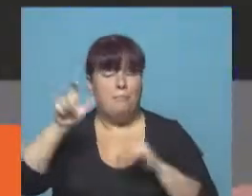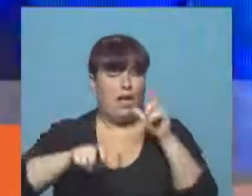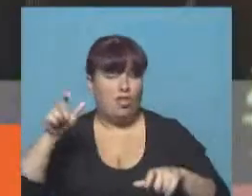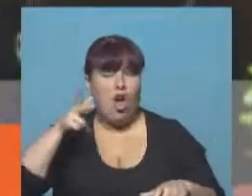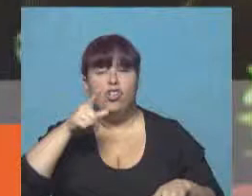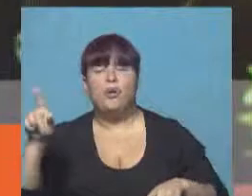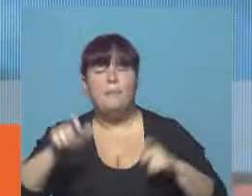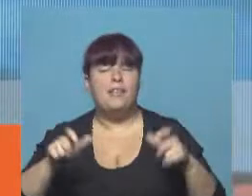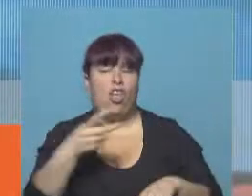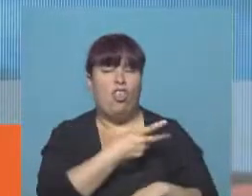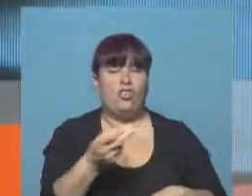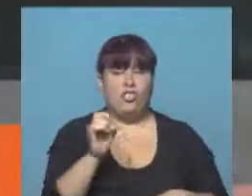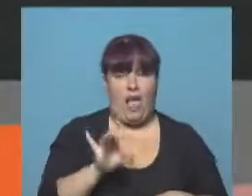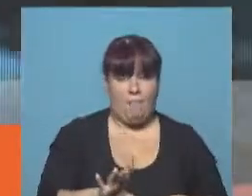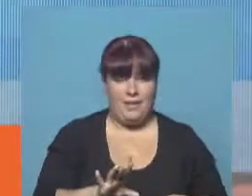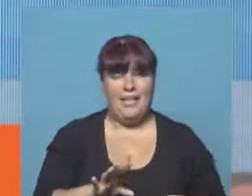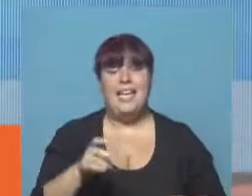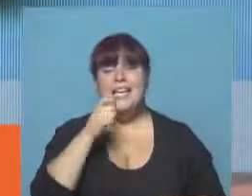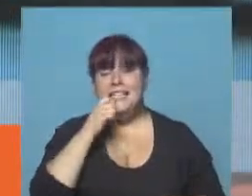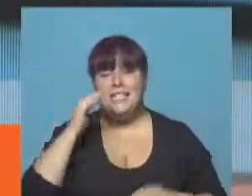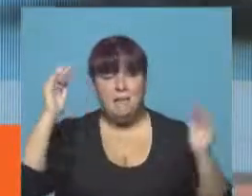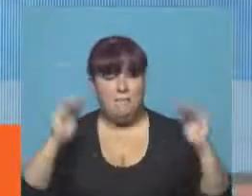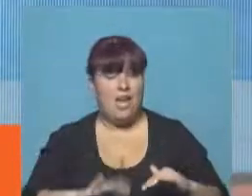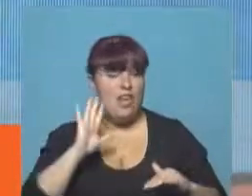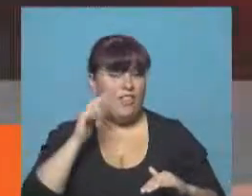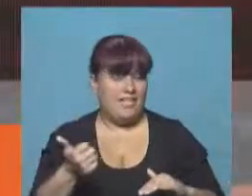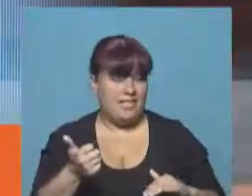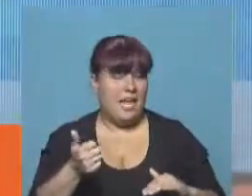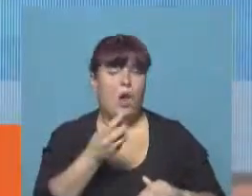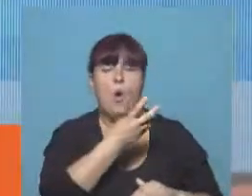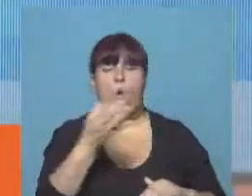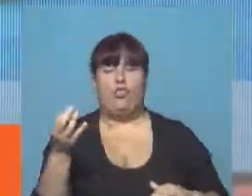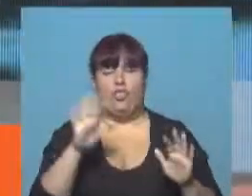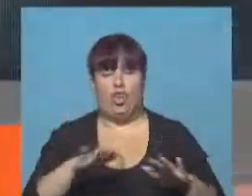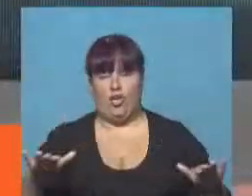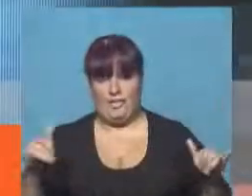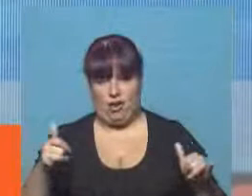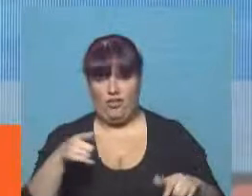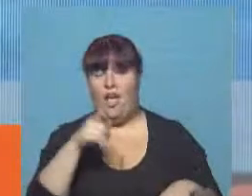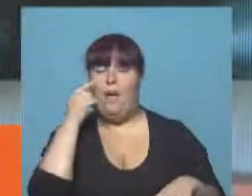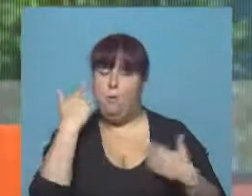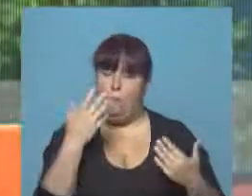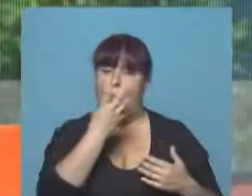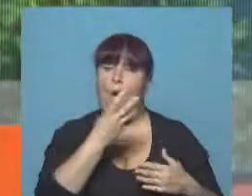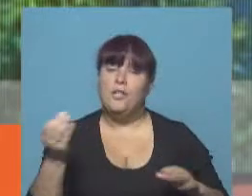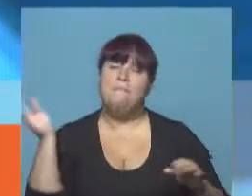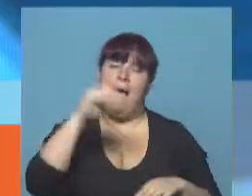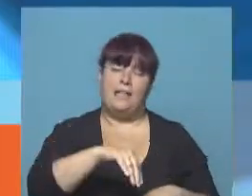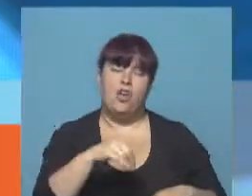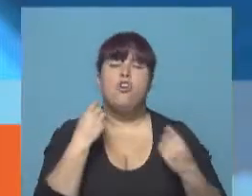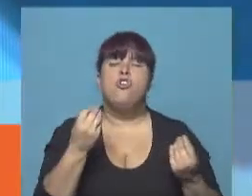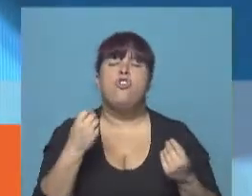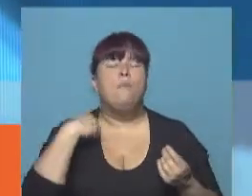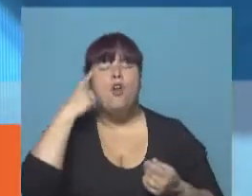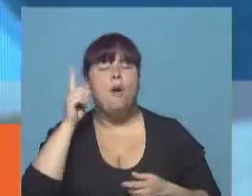habitantes, 8.000 habitantes. Si la escala la bajás a 16, hay 400 chicos que estarían en condiciones, 400 más que estarían en ¿Cómo hago para no